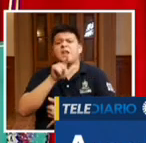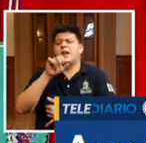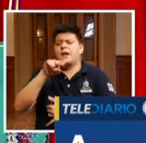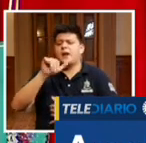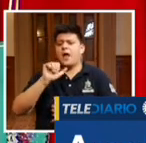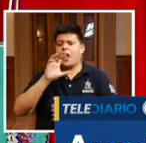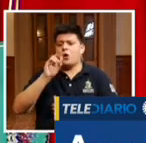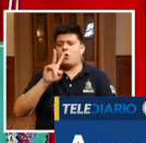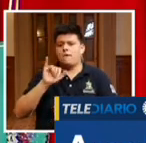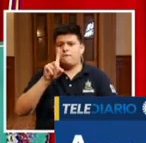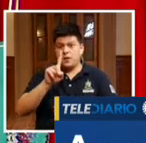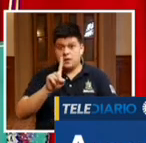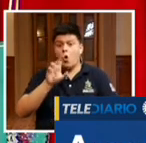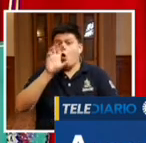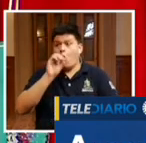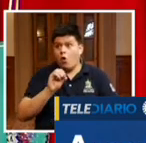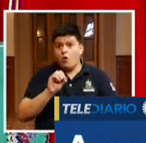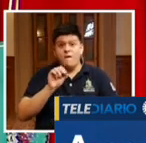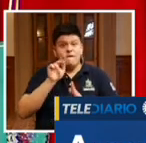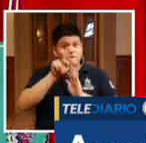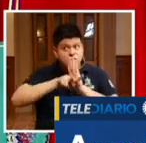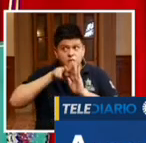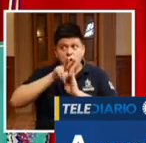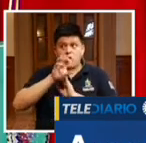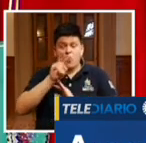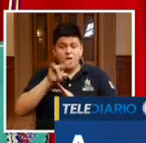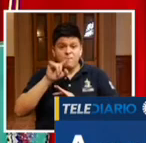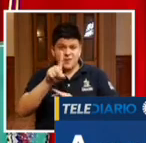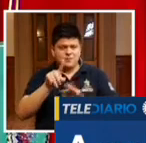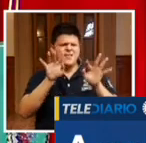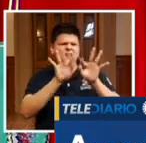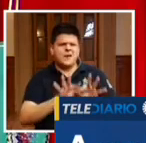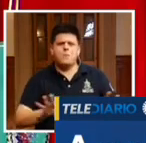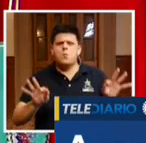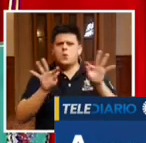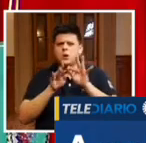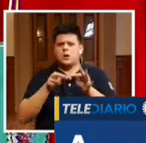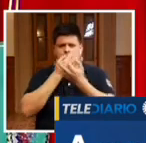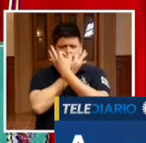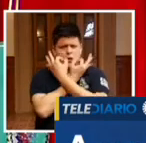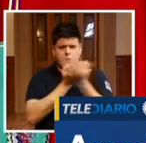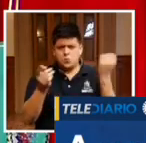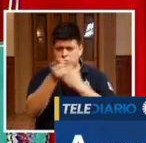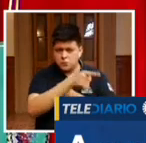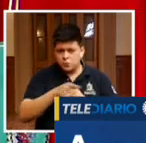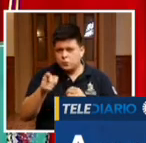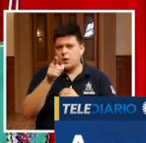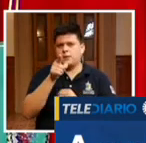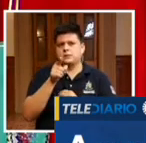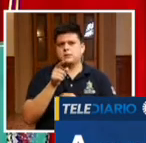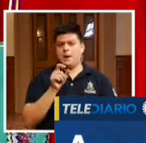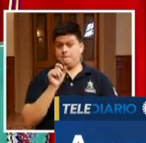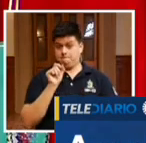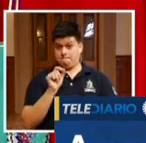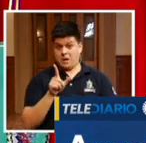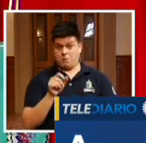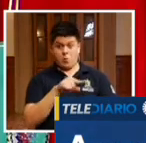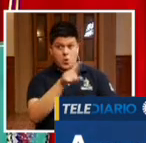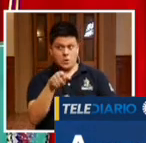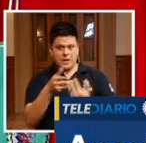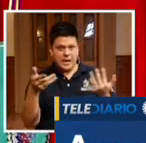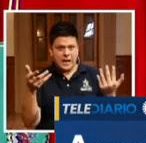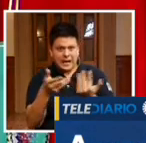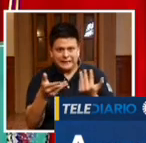COVID, para que tú puedas asesorarte. Aquí lo importante que yo quiero transmitirles es que no permitan